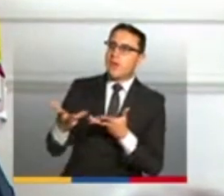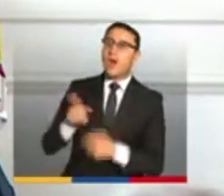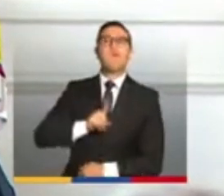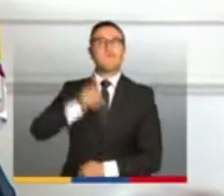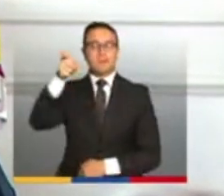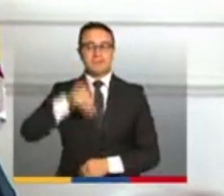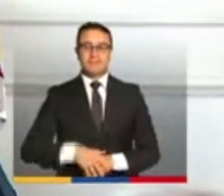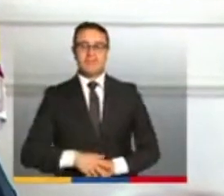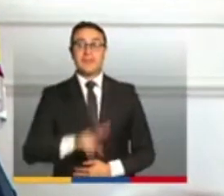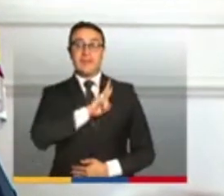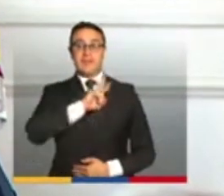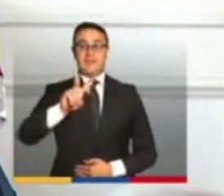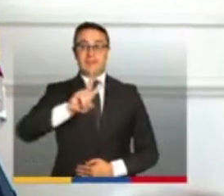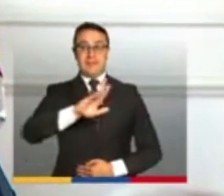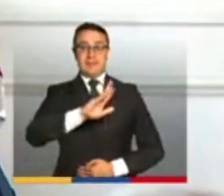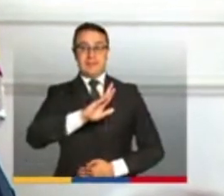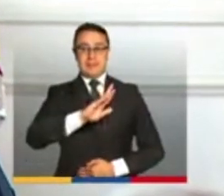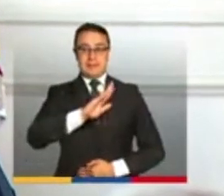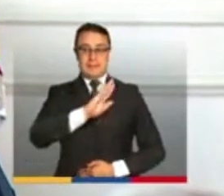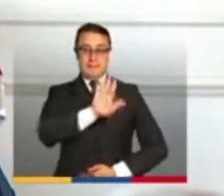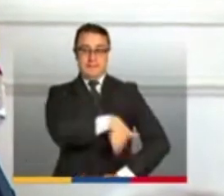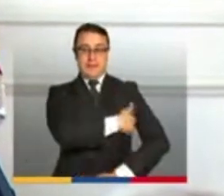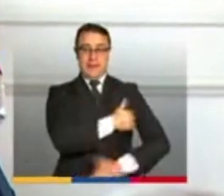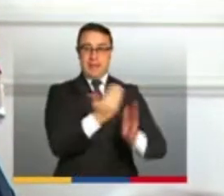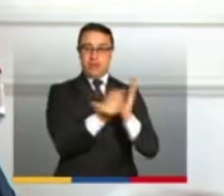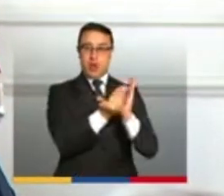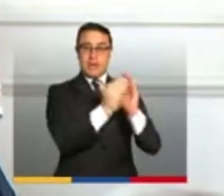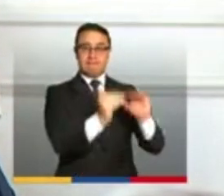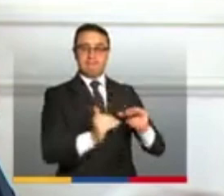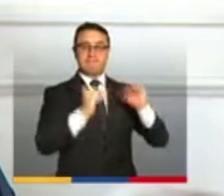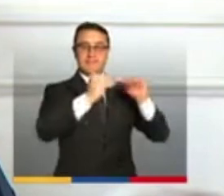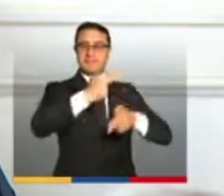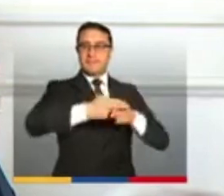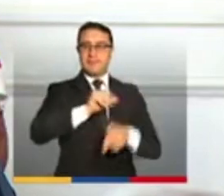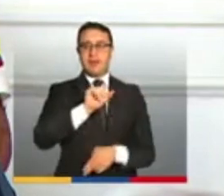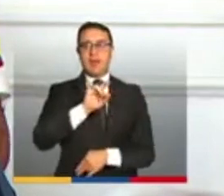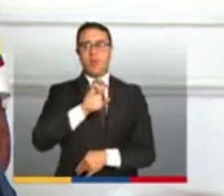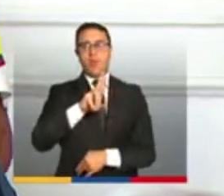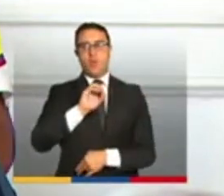Viceministra de Educación Superior, Aurora Vergara Figueroa.